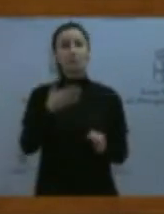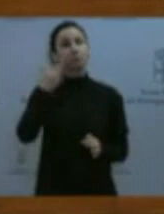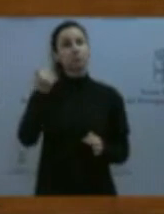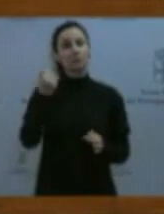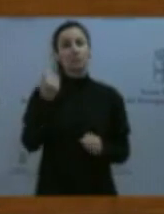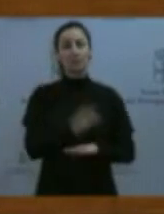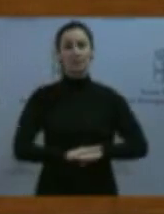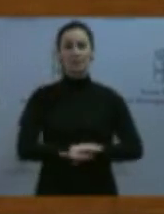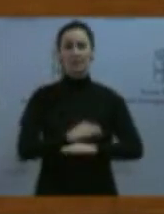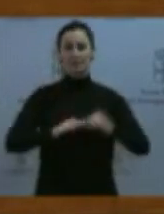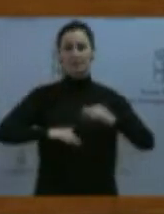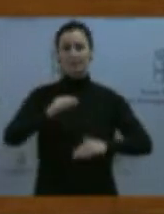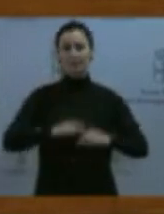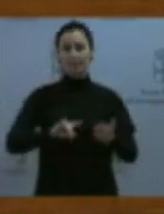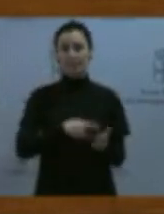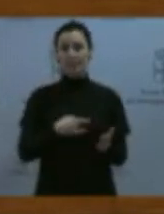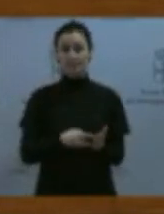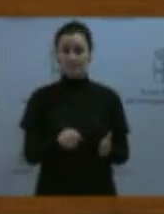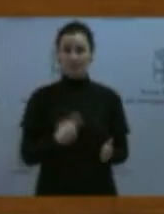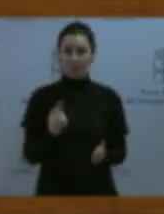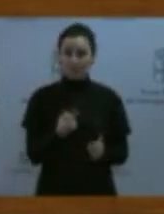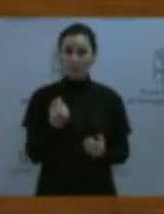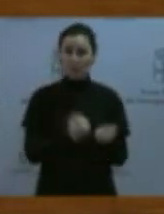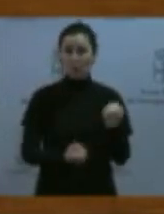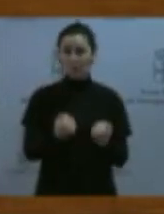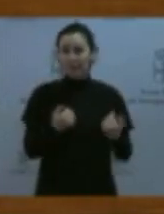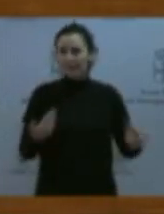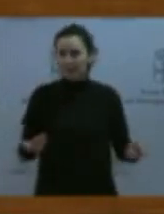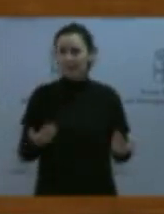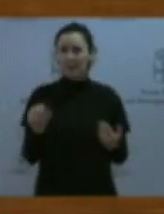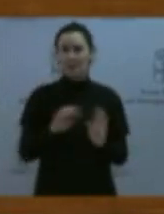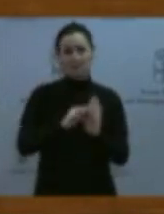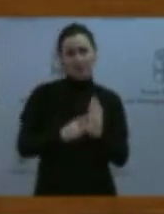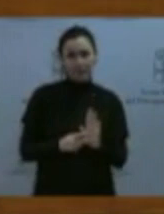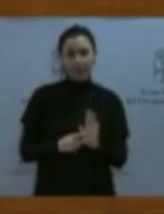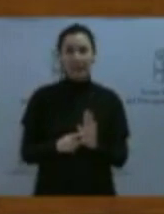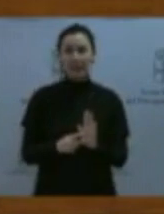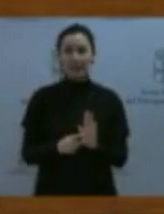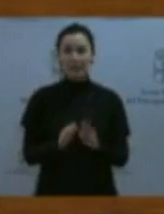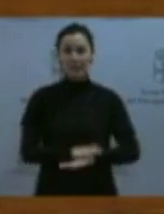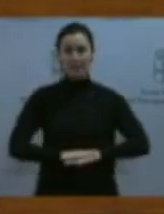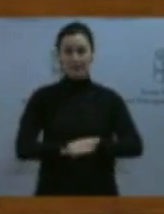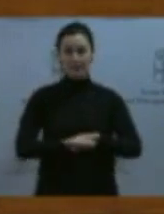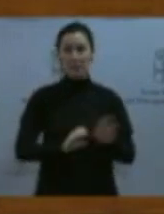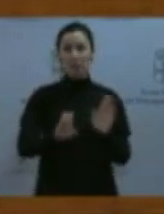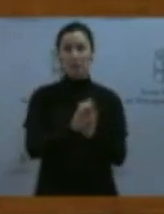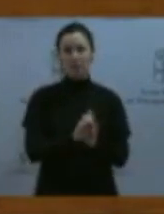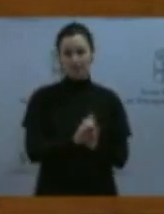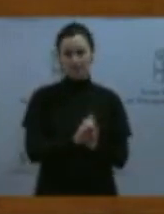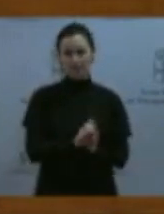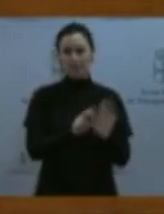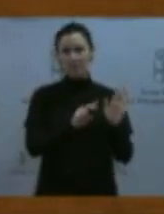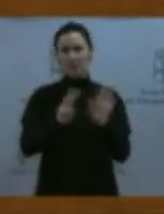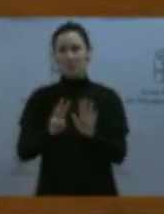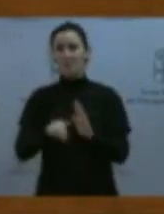de empezar a tocar, a modificar esas normas estructurales como lo son la Constitución del 78 y nuestro Estatuto de Autonomía. Los privilegios de los que venimos a